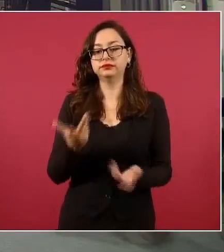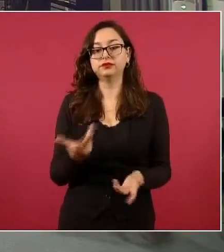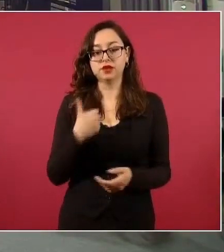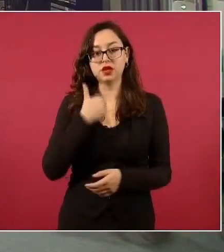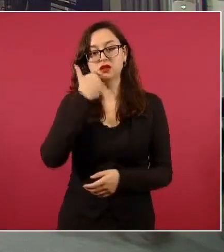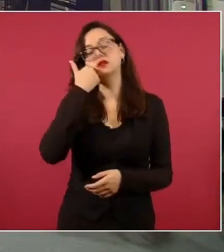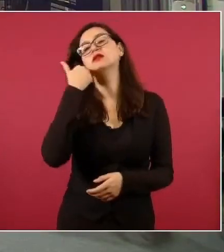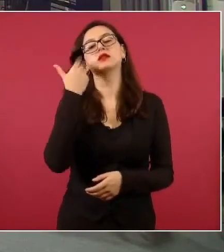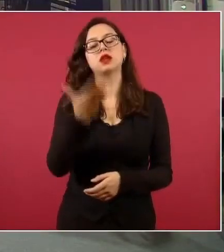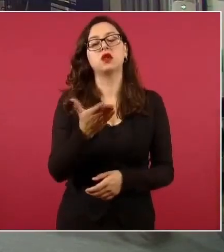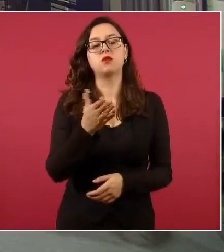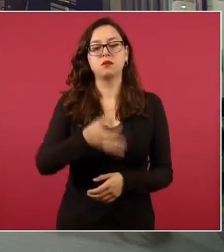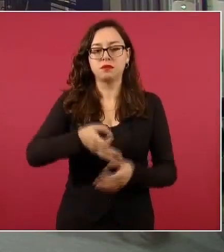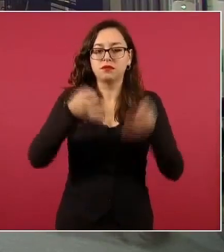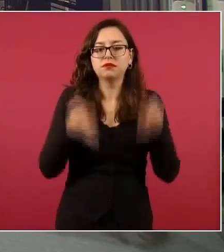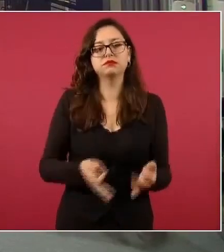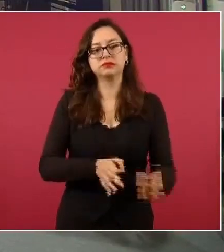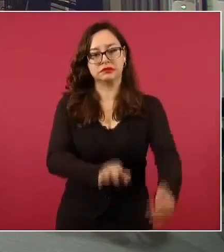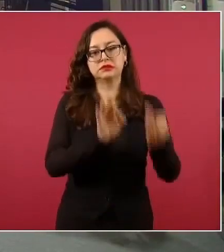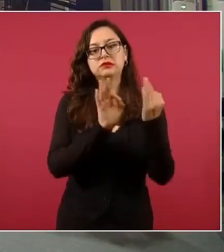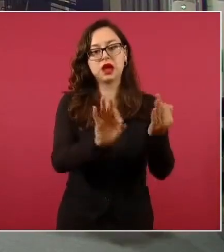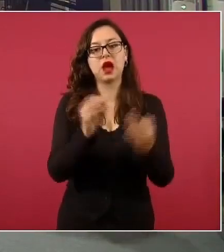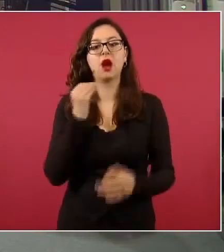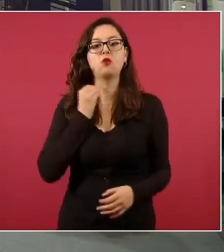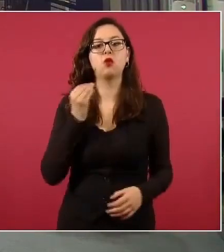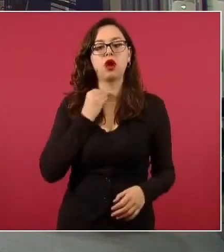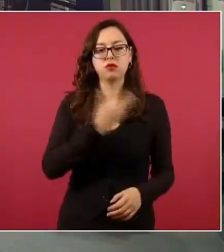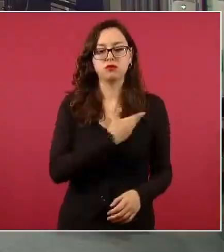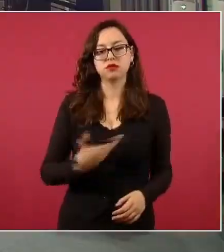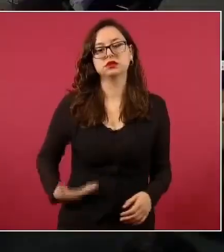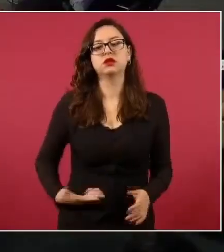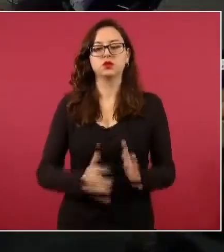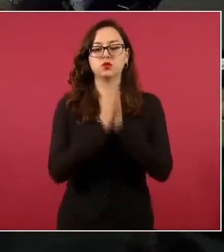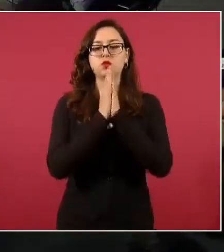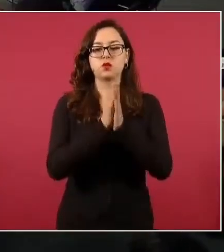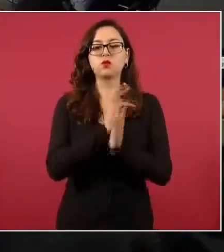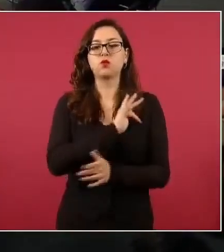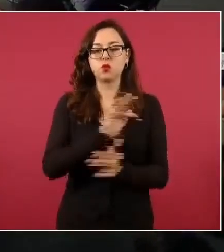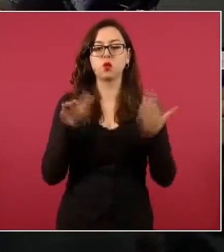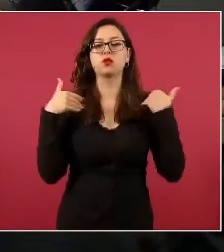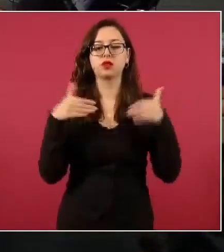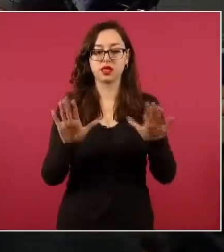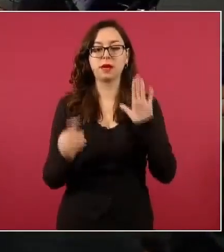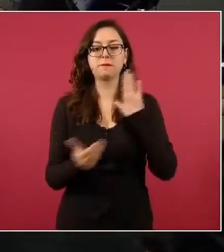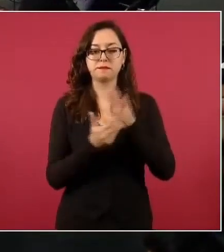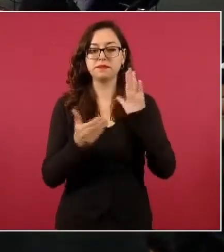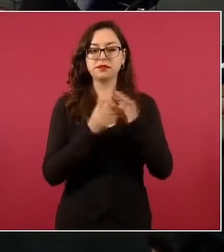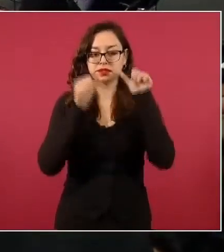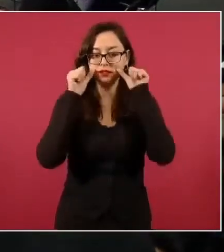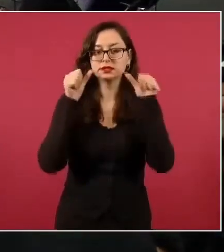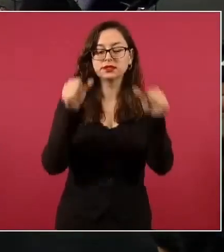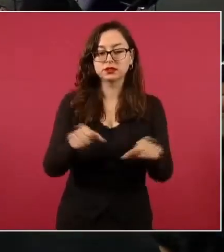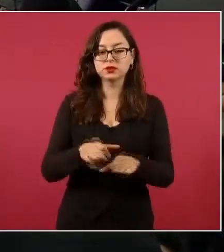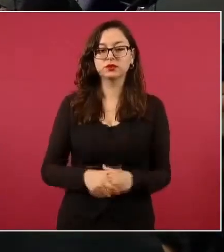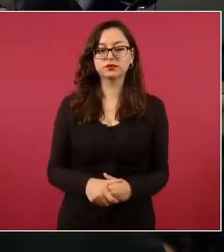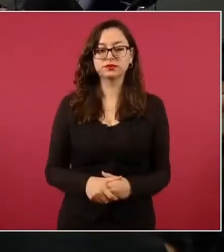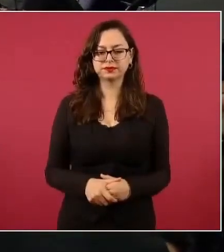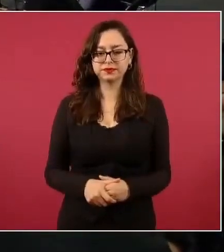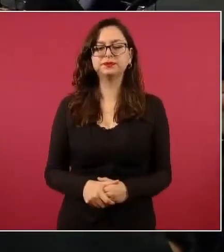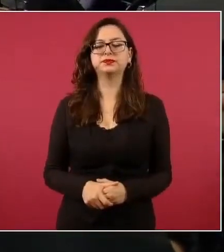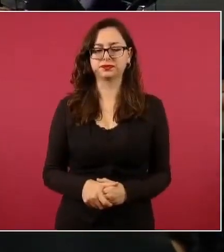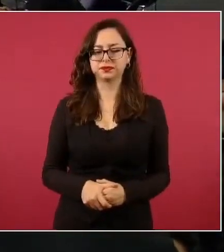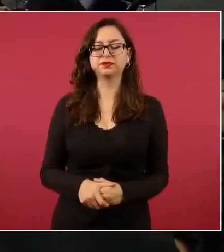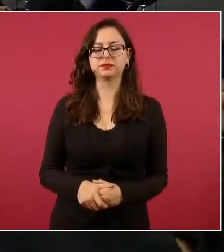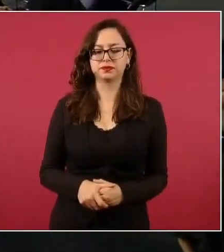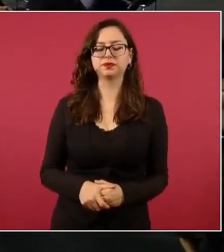a su consejería jurídica, presidente. ¿Podría, bueno, ¿podría poner una mesa de atención? Sí, que este, los atienda